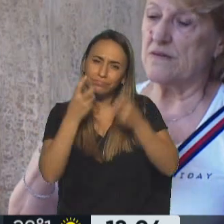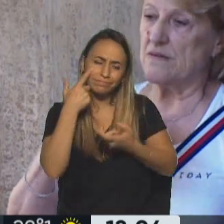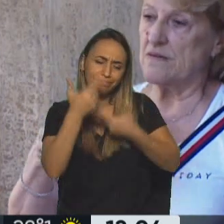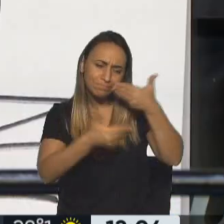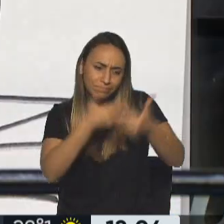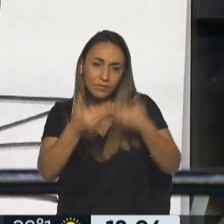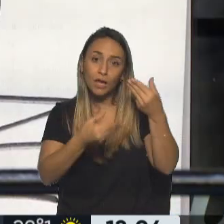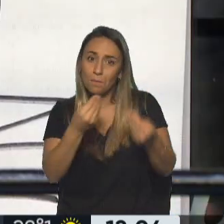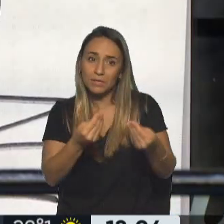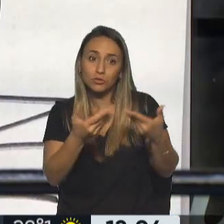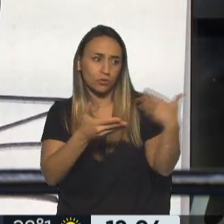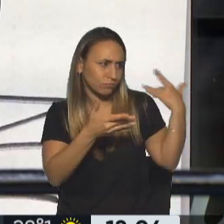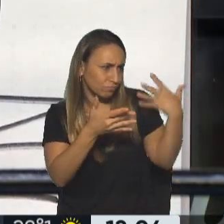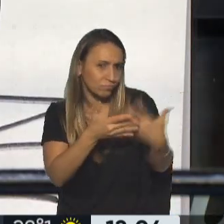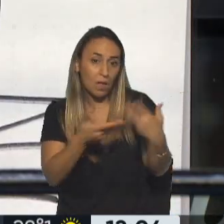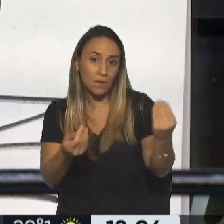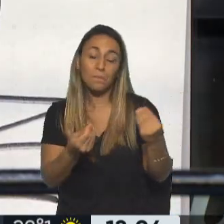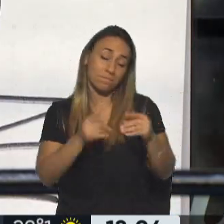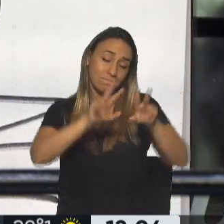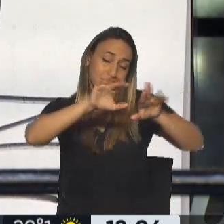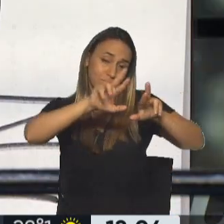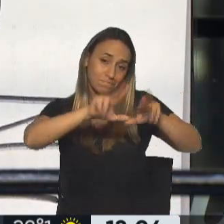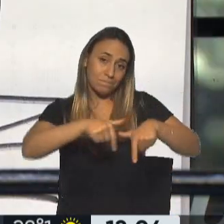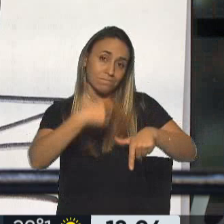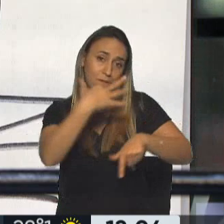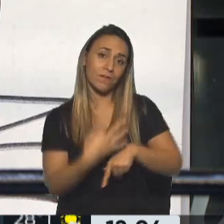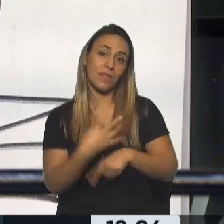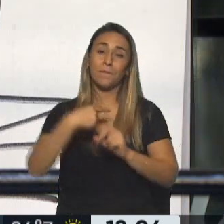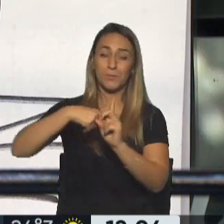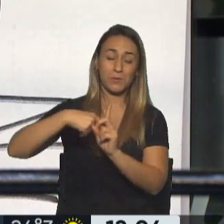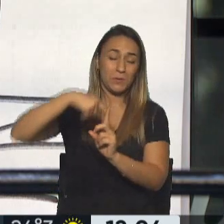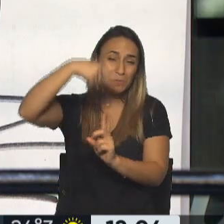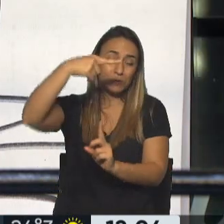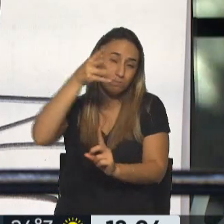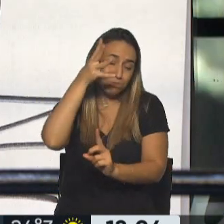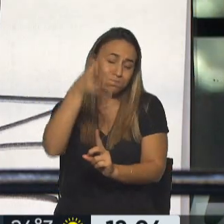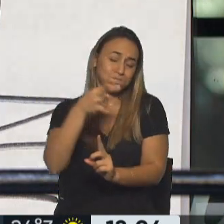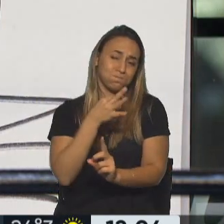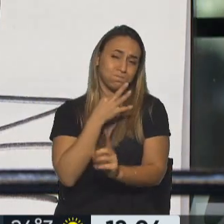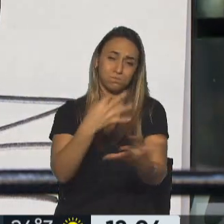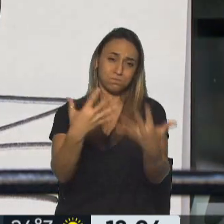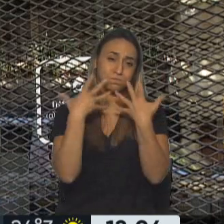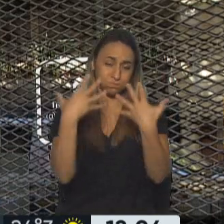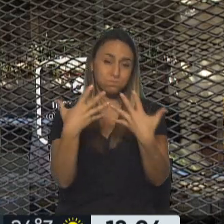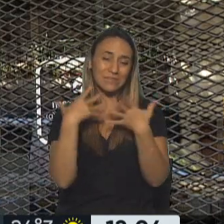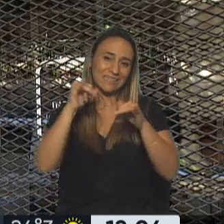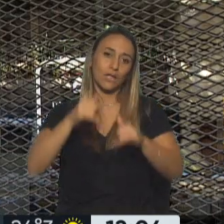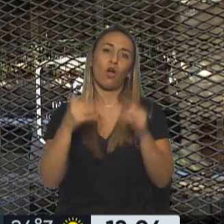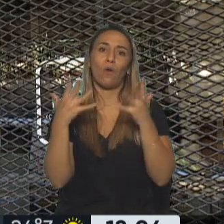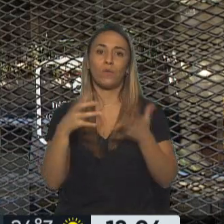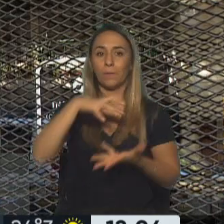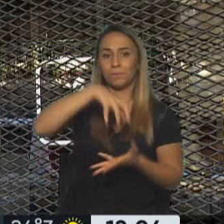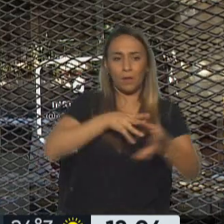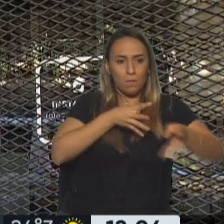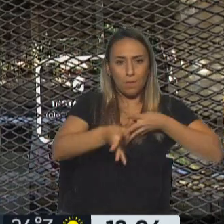durante todos estos días. Es cierto, hubo una ola de calor impresionante, las temperaturas fueron agobiantes, esto resentía de alguna manera.